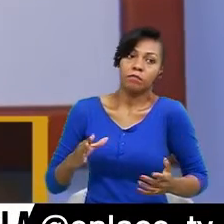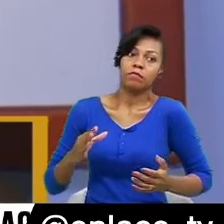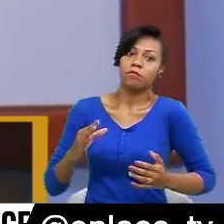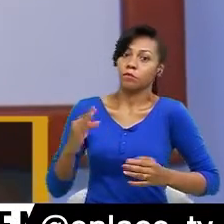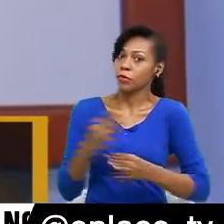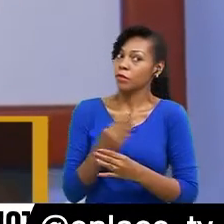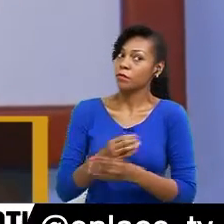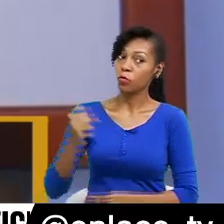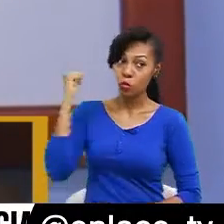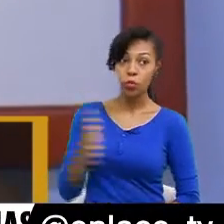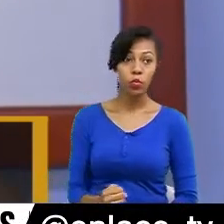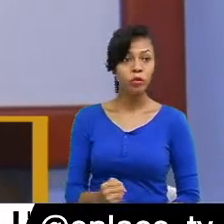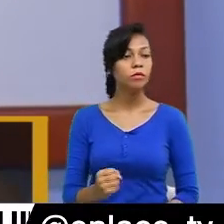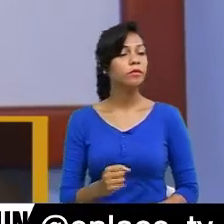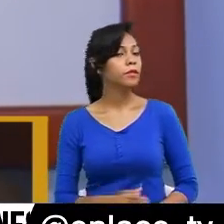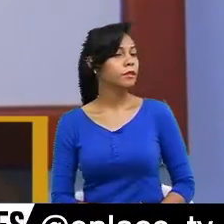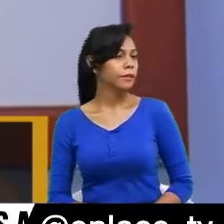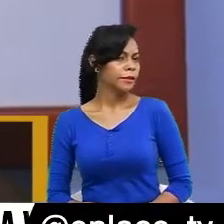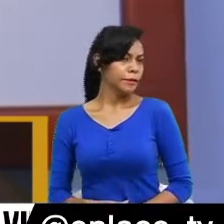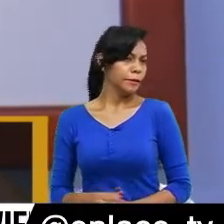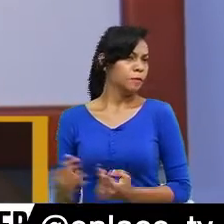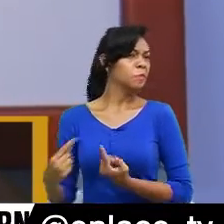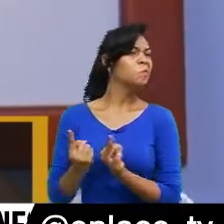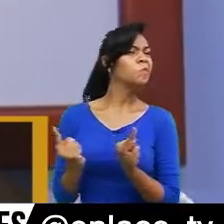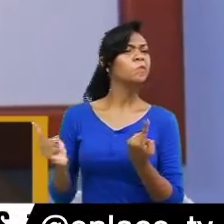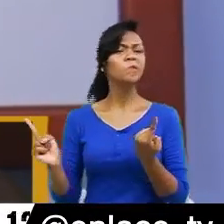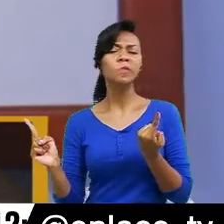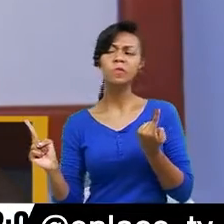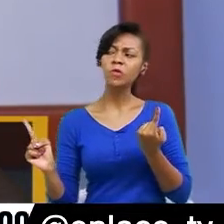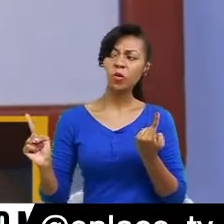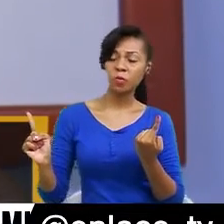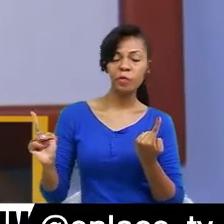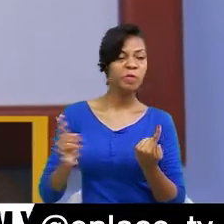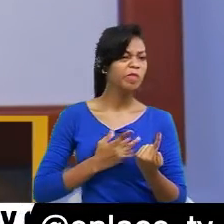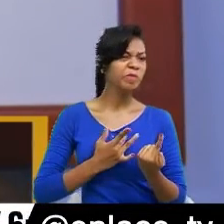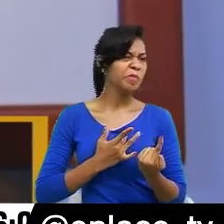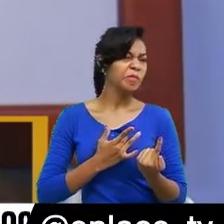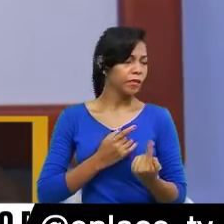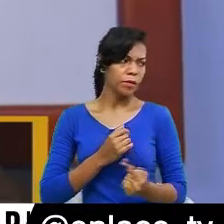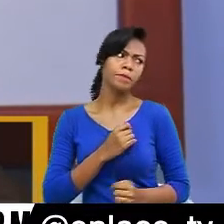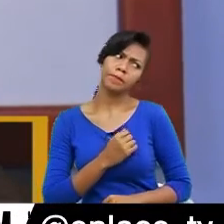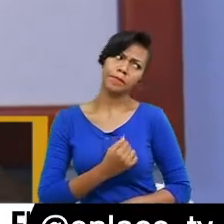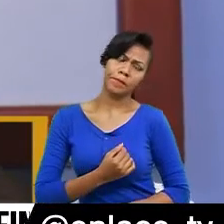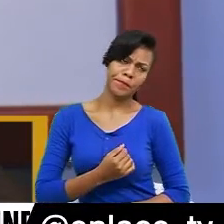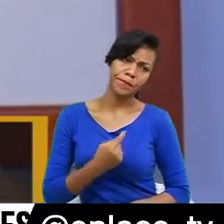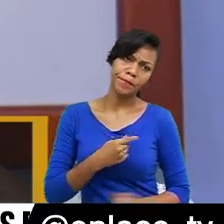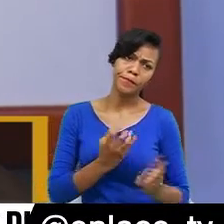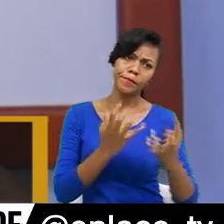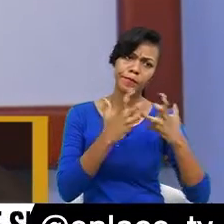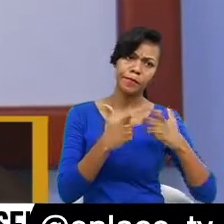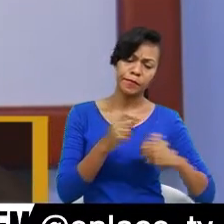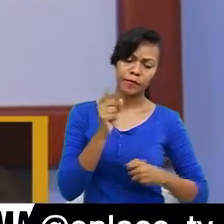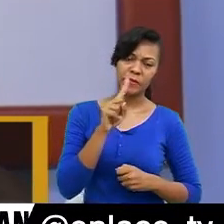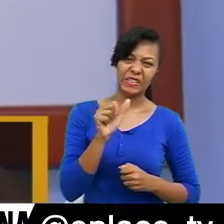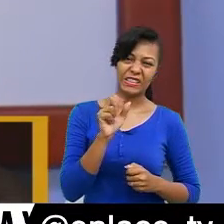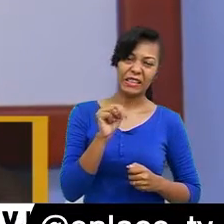muchas diferencias y el sentir de muchos de los socios aquí de Transporte San Silvestre, pues decidimos